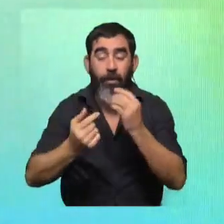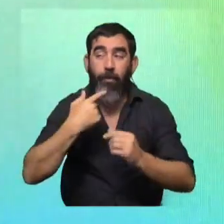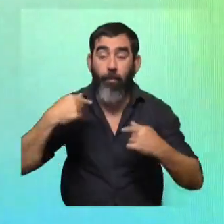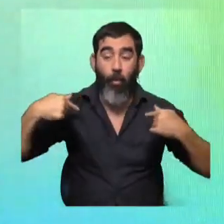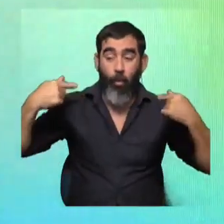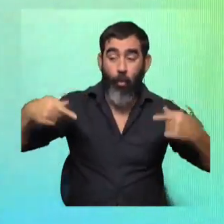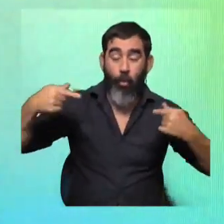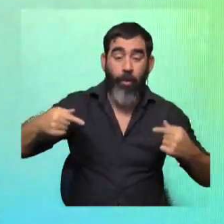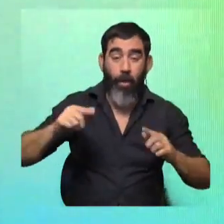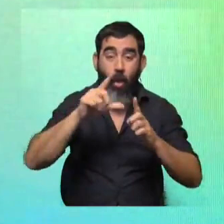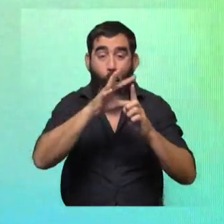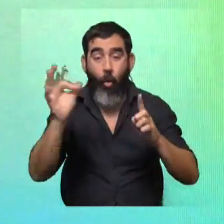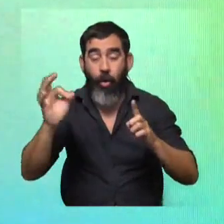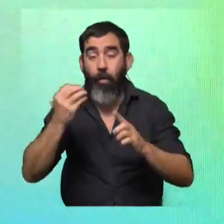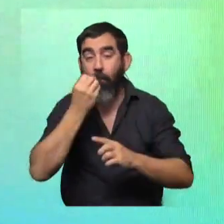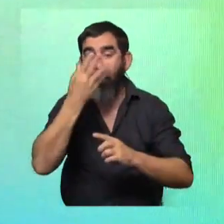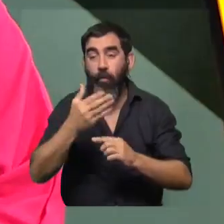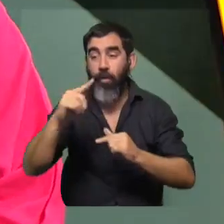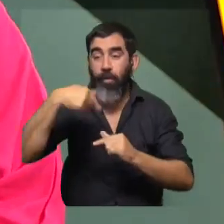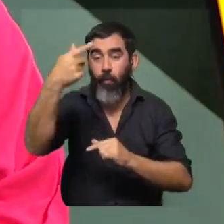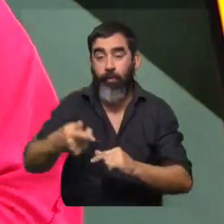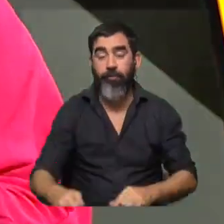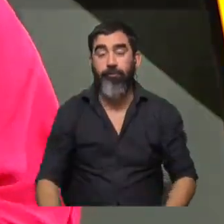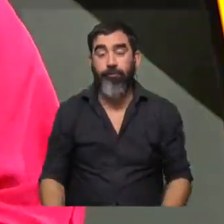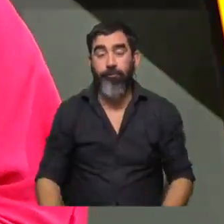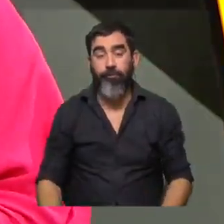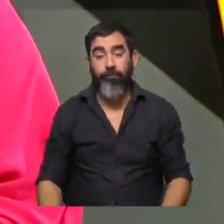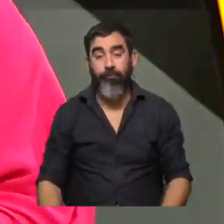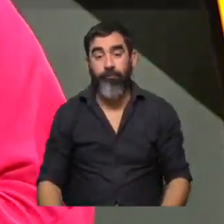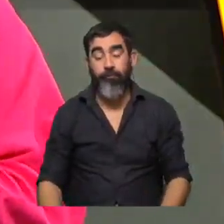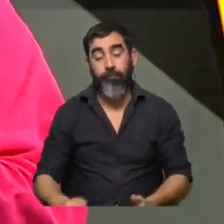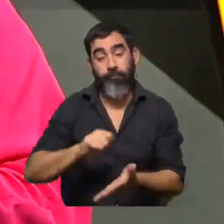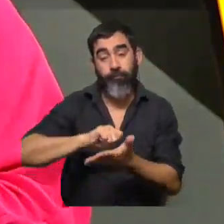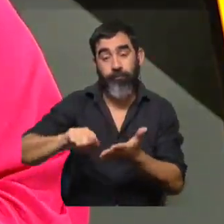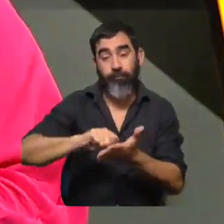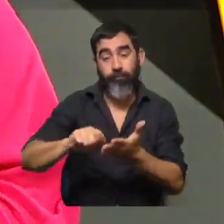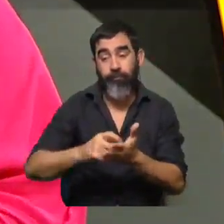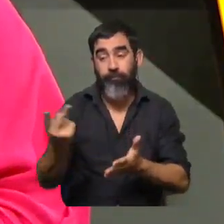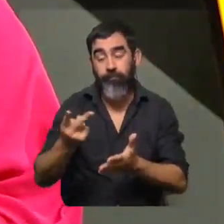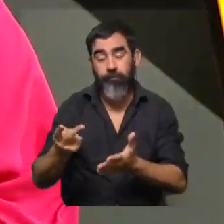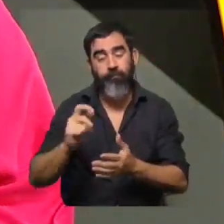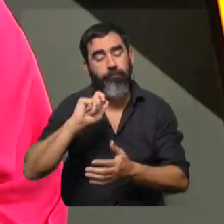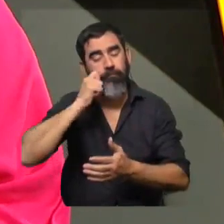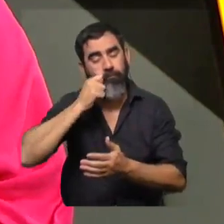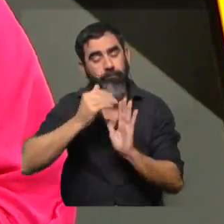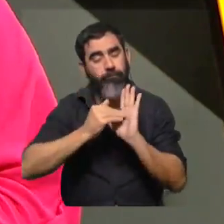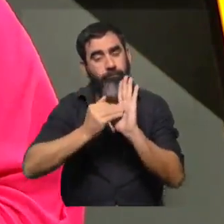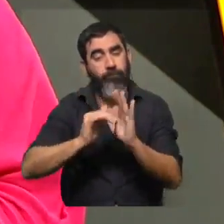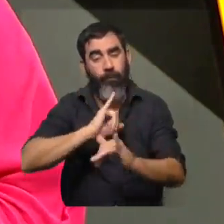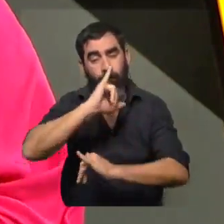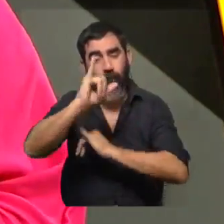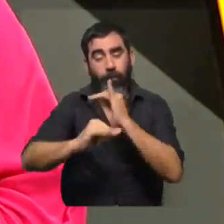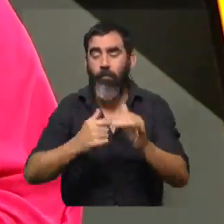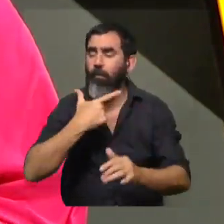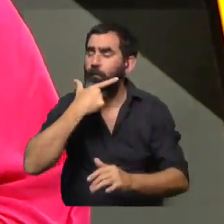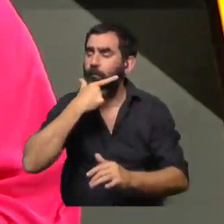comparada con la hoja y la flor apareció bastante después. Exacto, y bueno, y los autores en este libro, como te decía, que es muy ameno, está presentado la información de una forma